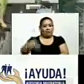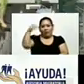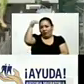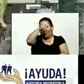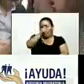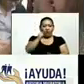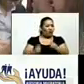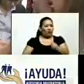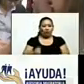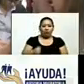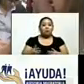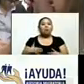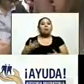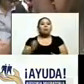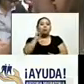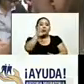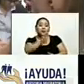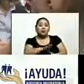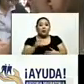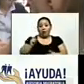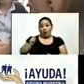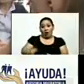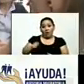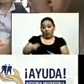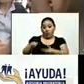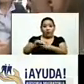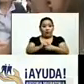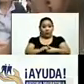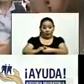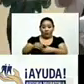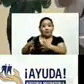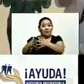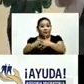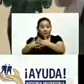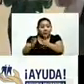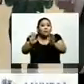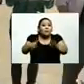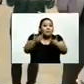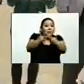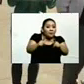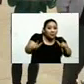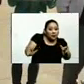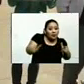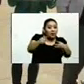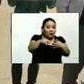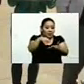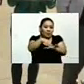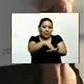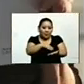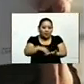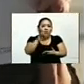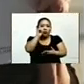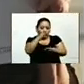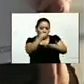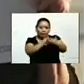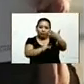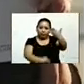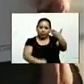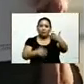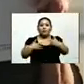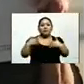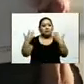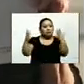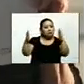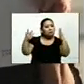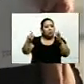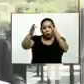arbitraria y caprichosa. Por su parte, los abogados de la Unión Estadounidense por las Libertades Civiles, que encabezaron el desafío legal,